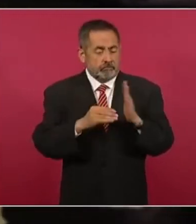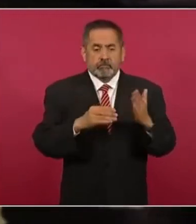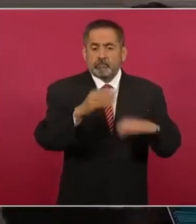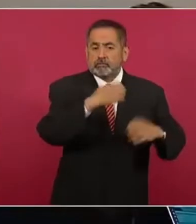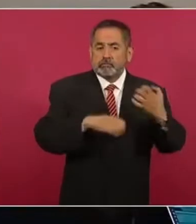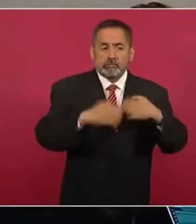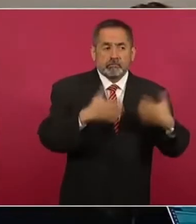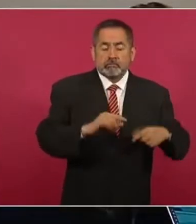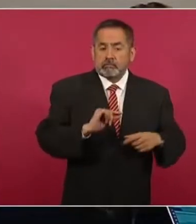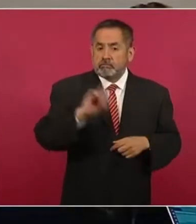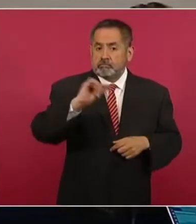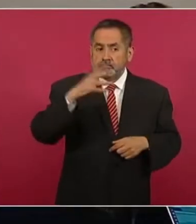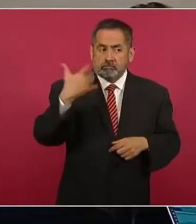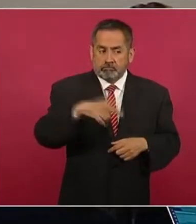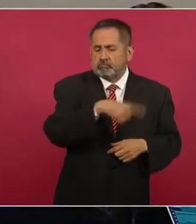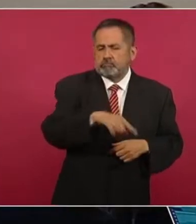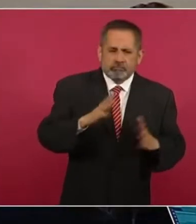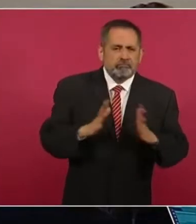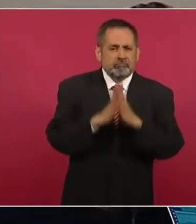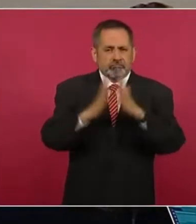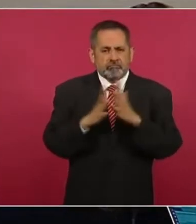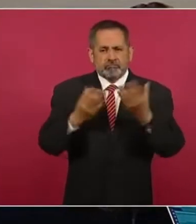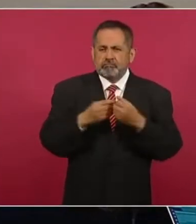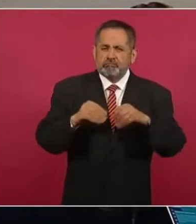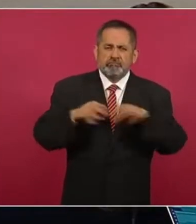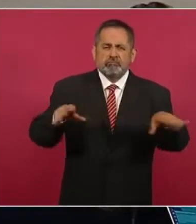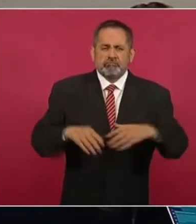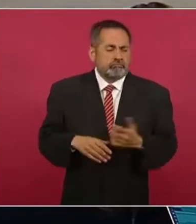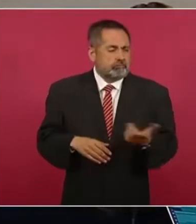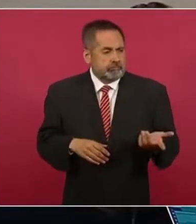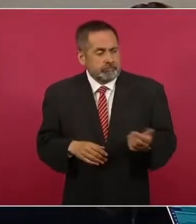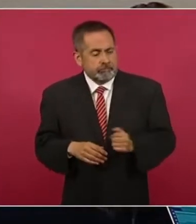que, bueno, siempre participan, pero lo dejan al final,